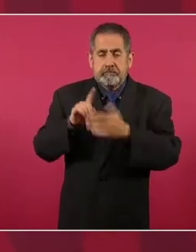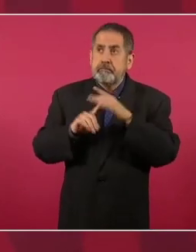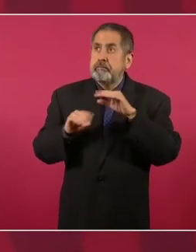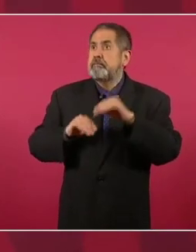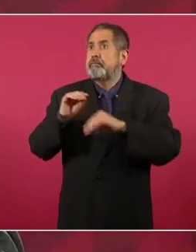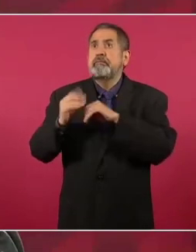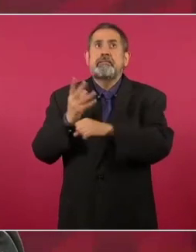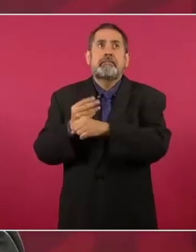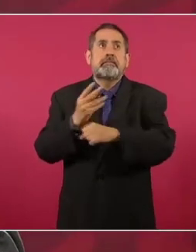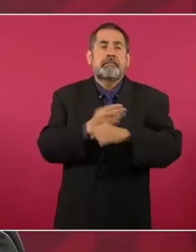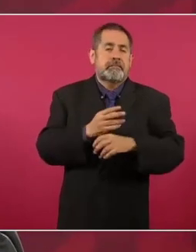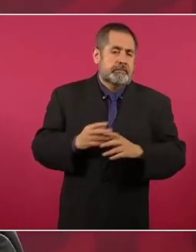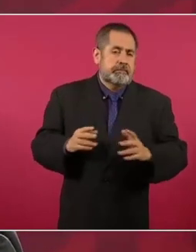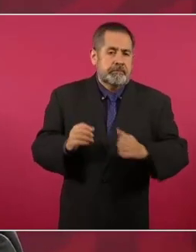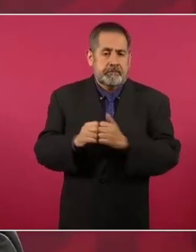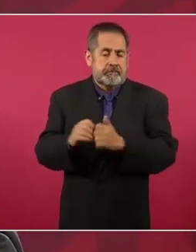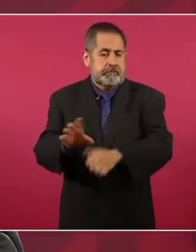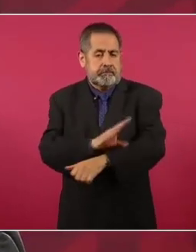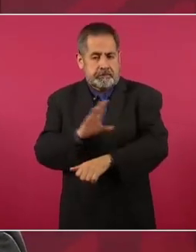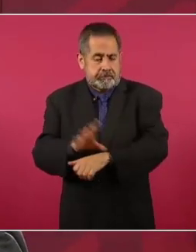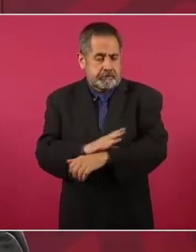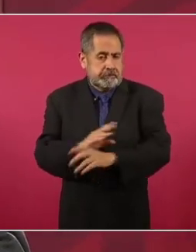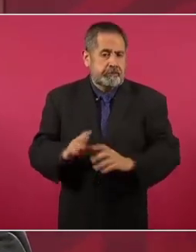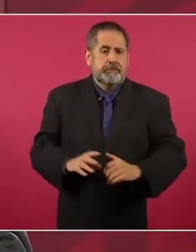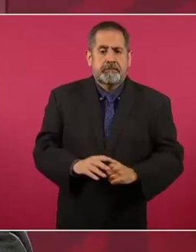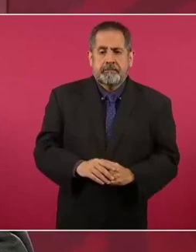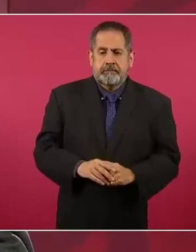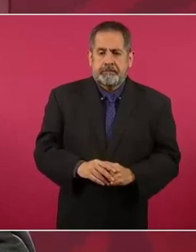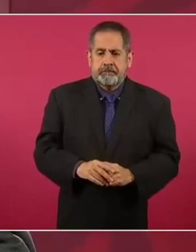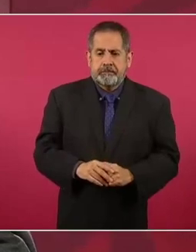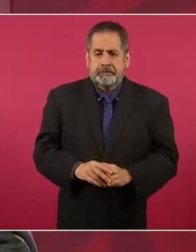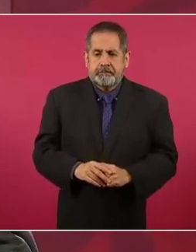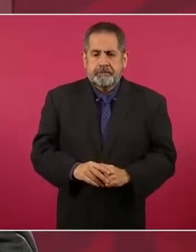montando de electricidad y